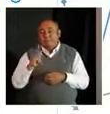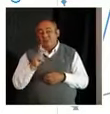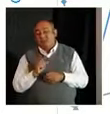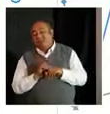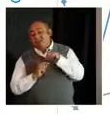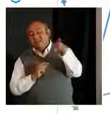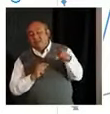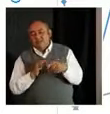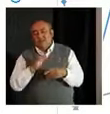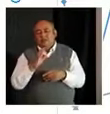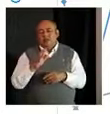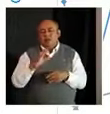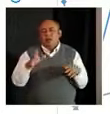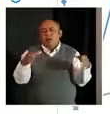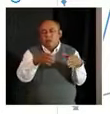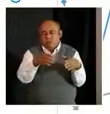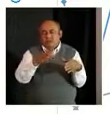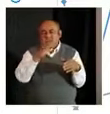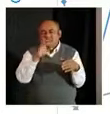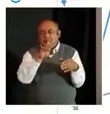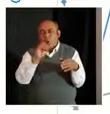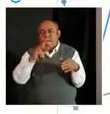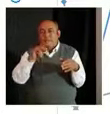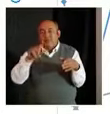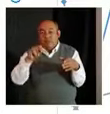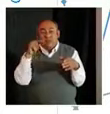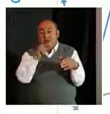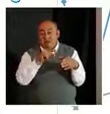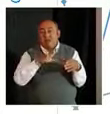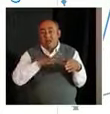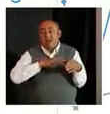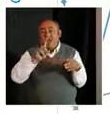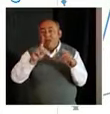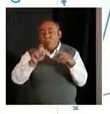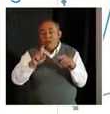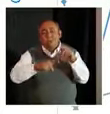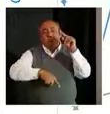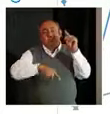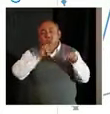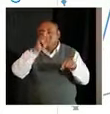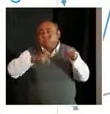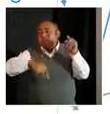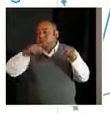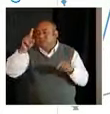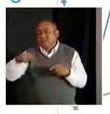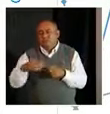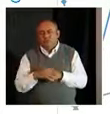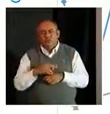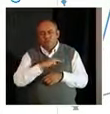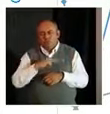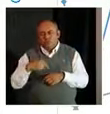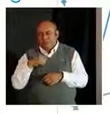muy importantes. Hemos estado tratando de disminuir la extracción,